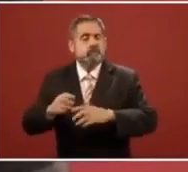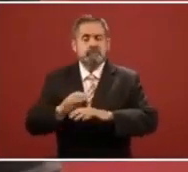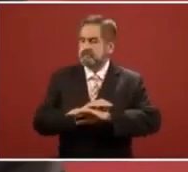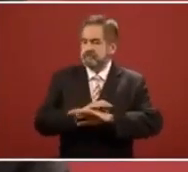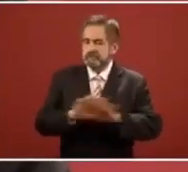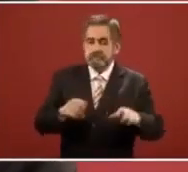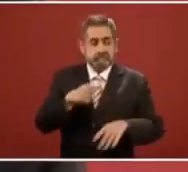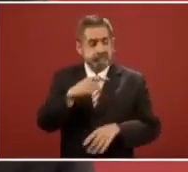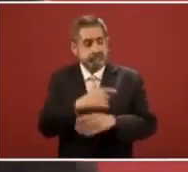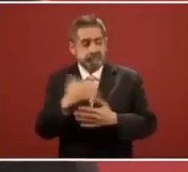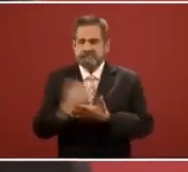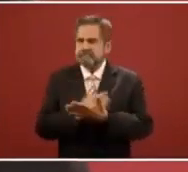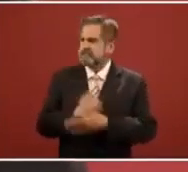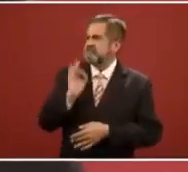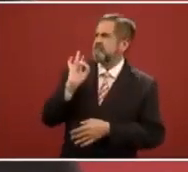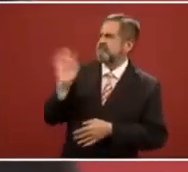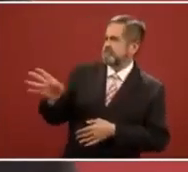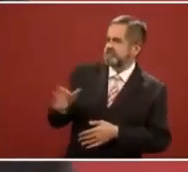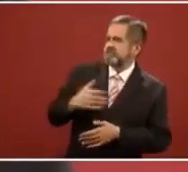van a ganarnos.